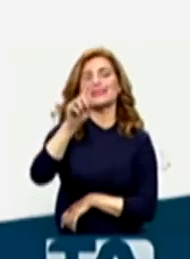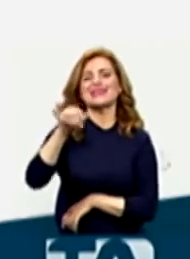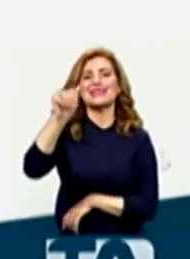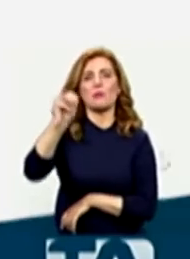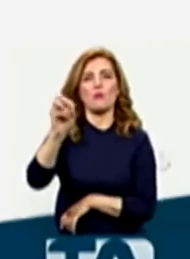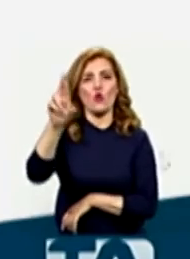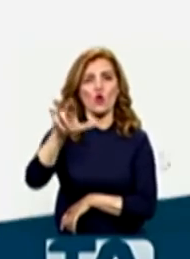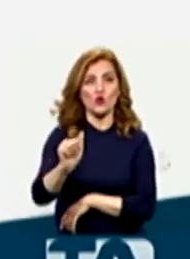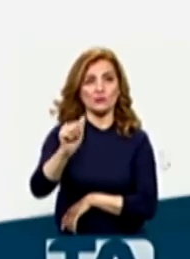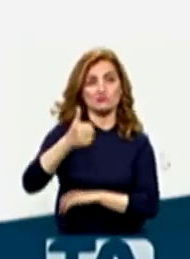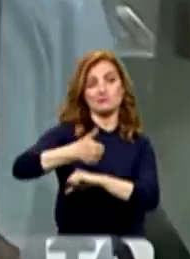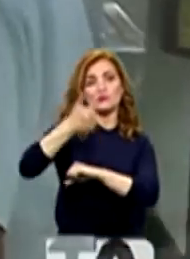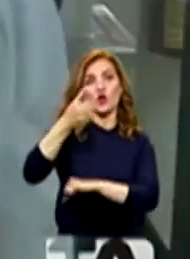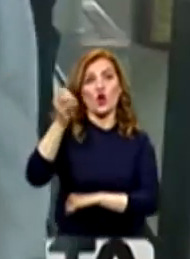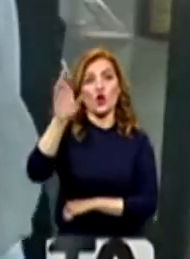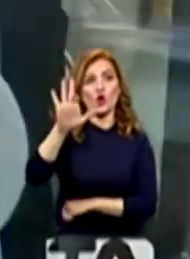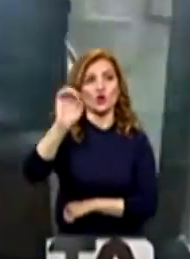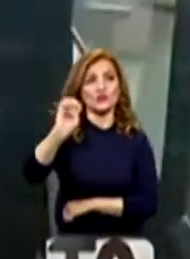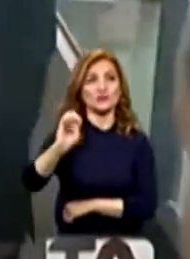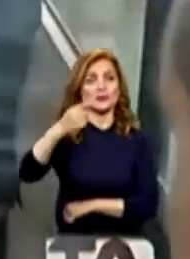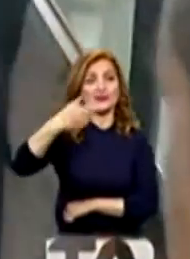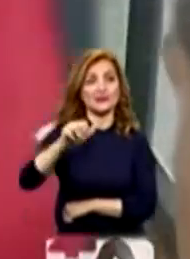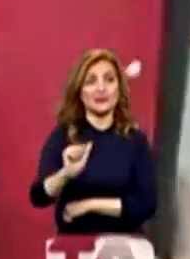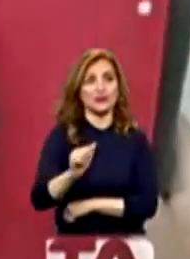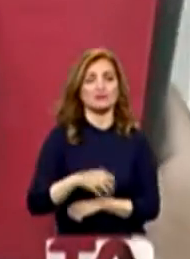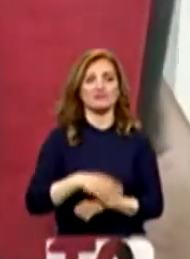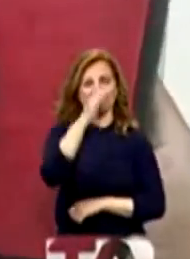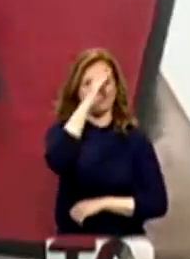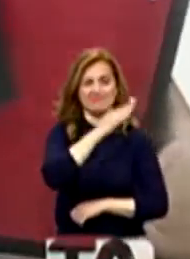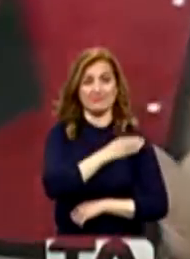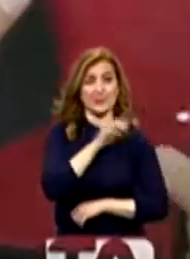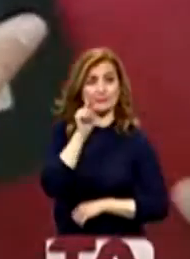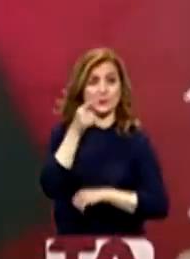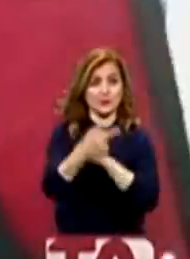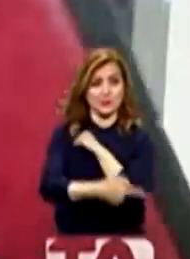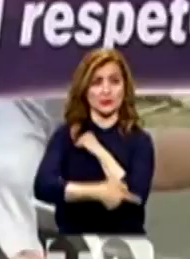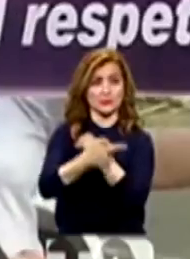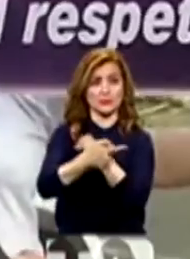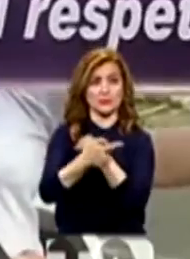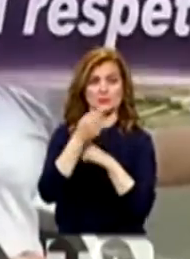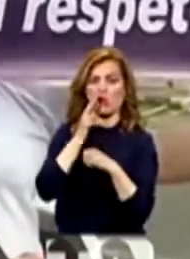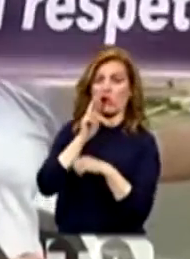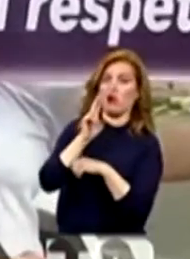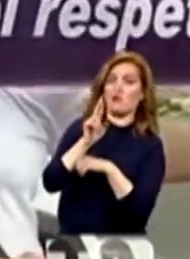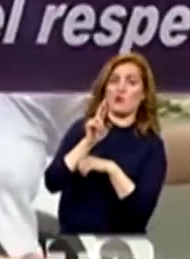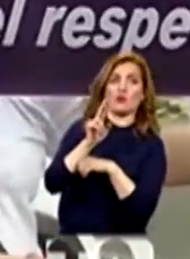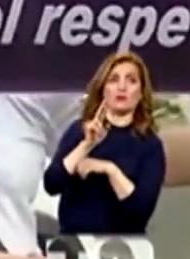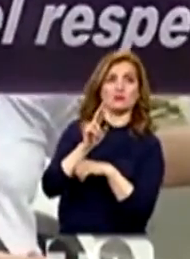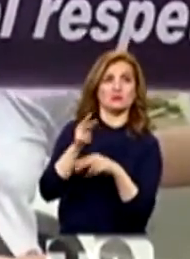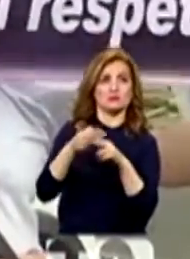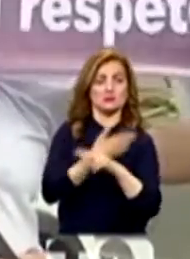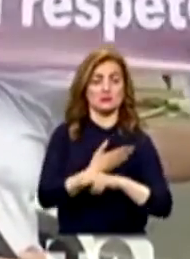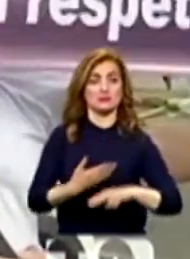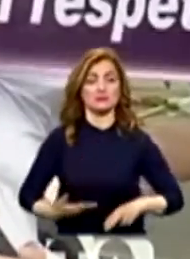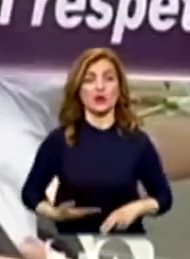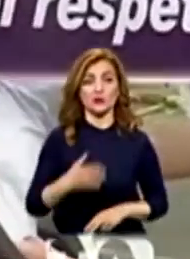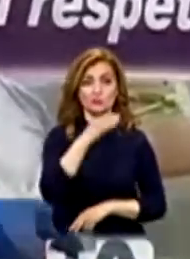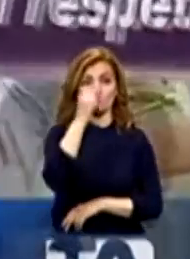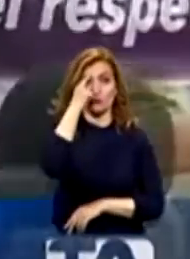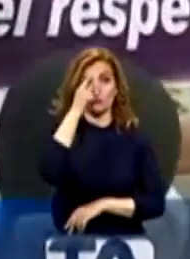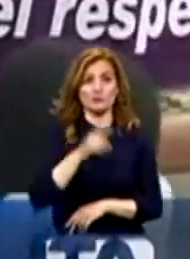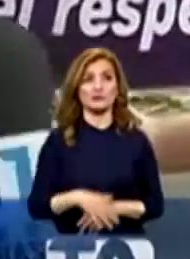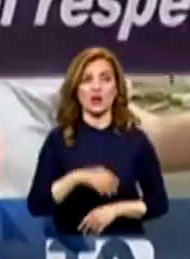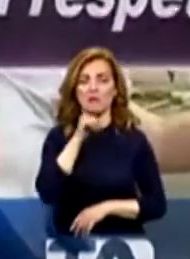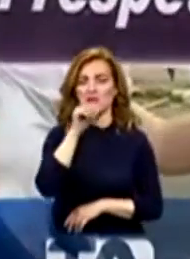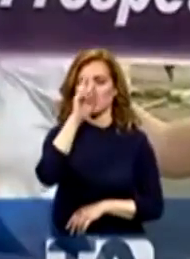capitán Edwin Ortega, marino sancionado por responder al expresidente Correa. Porque habría irrespetado a la autoridad del presidente de la República.